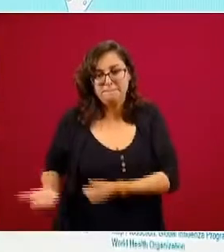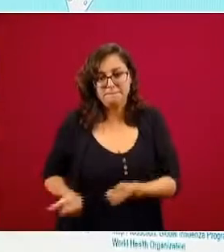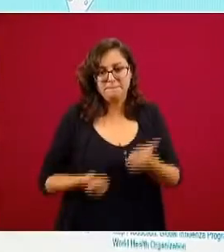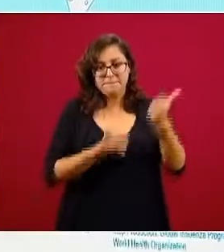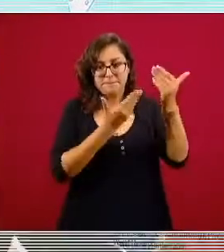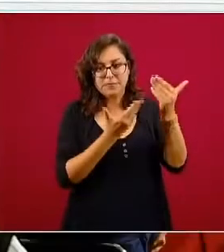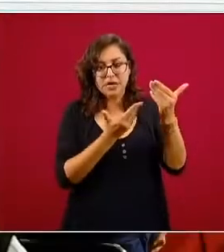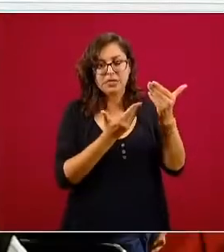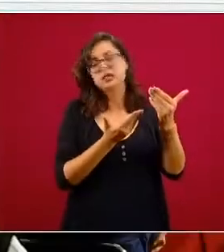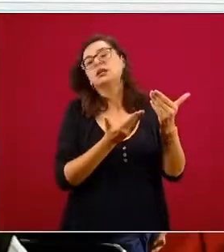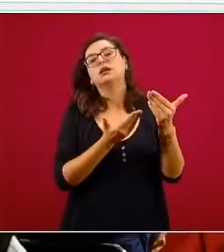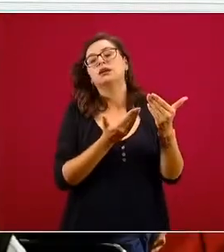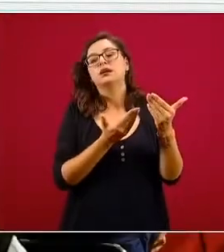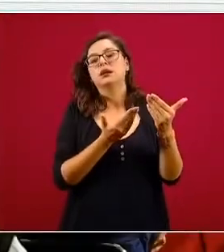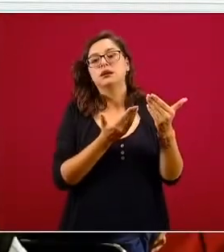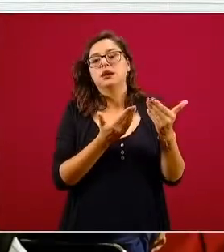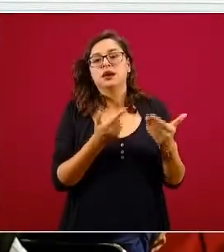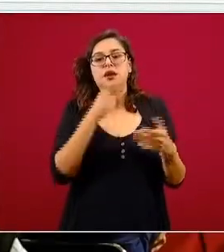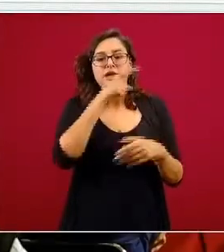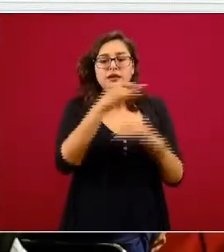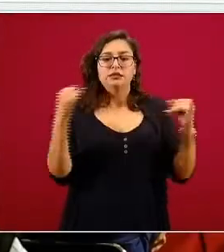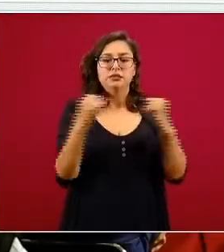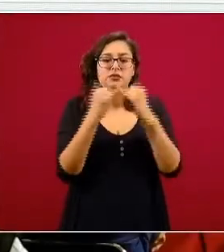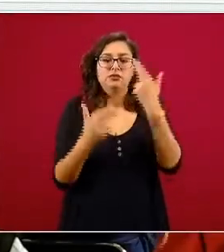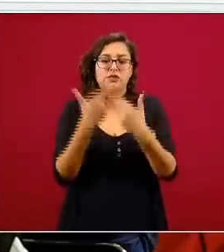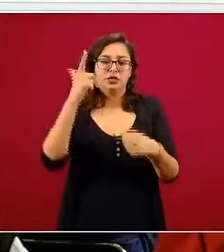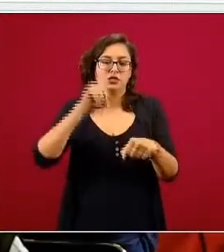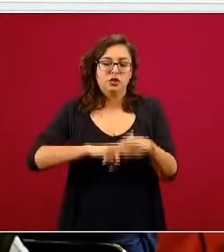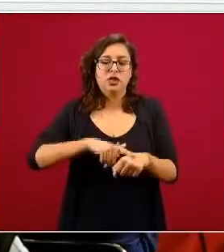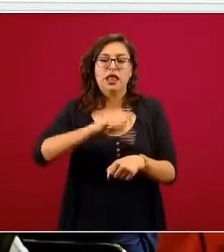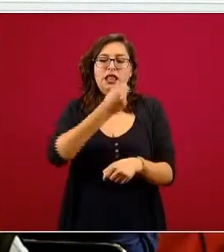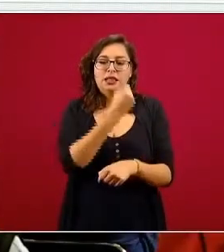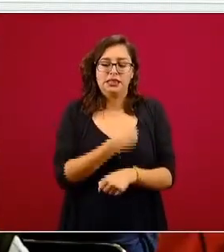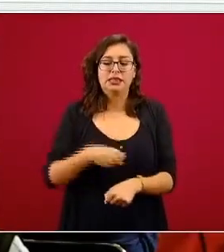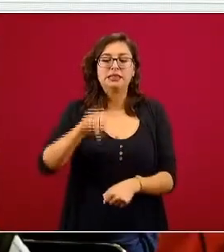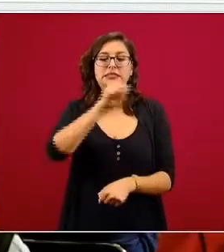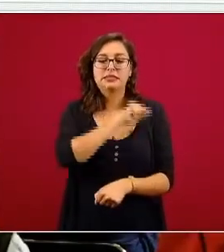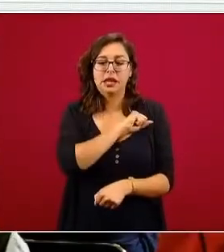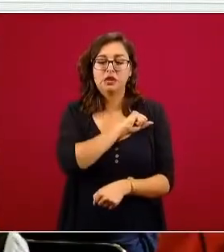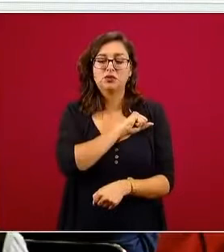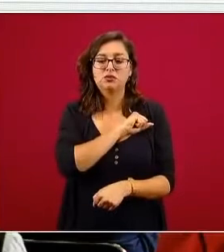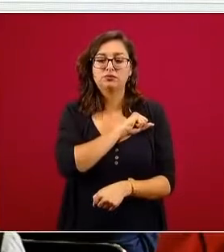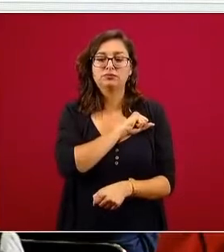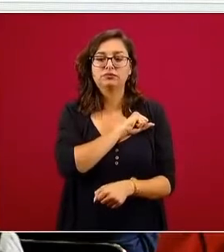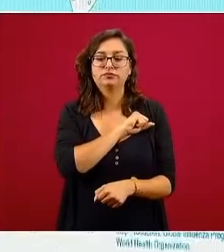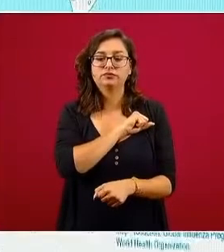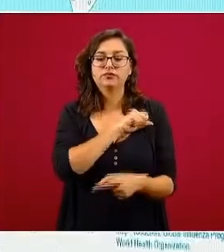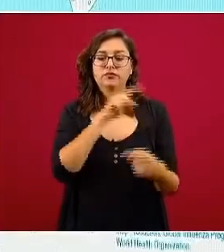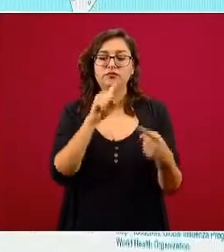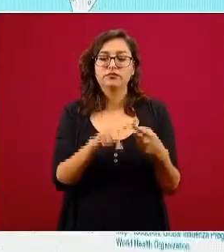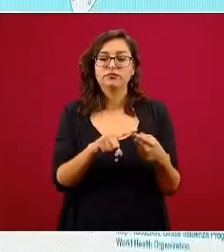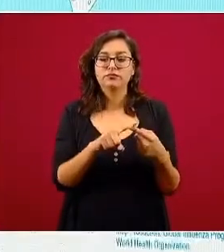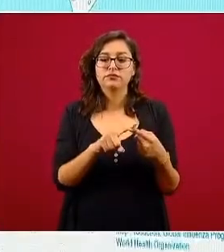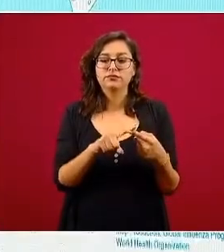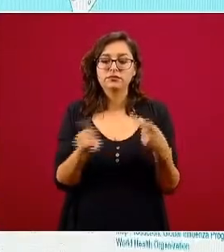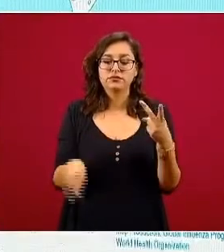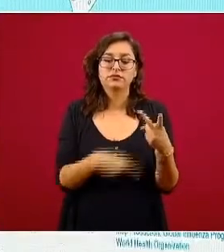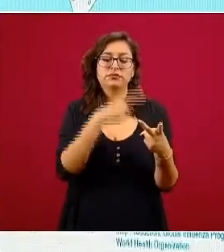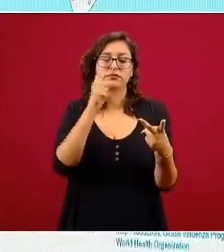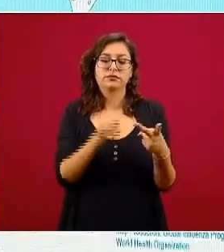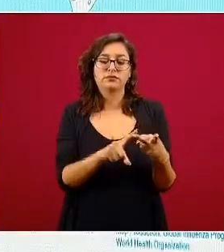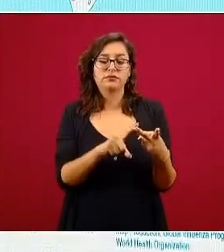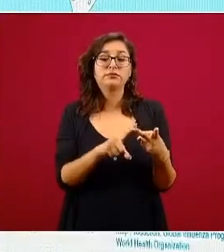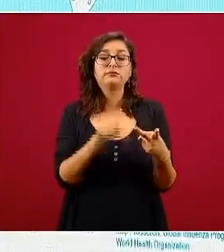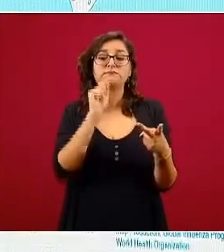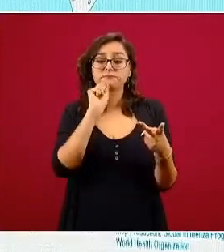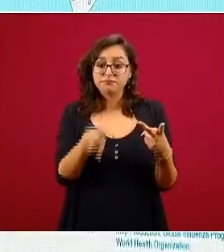son tanto los Institutos Nacionales de Salud, están marcados aquí en la región de Washington, en Bethesda, como